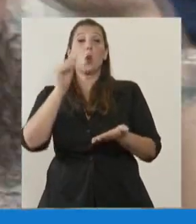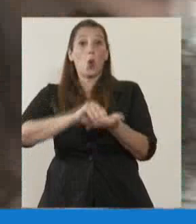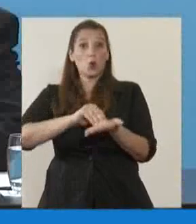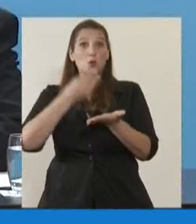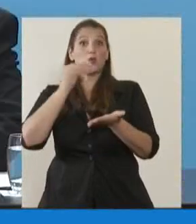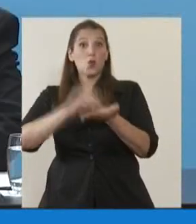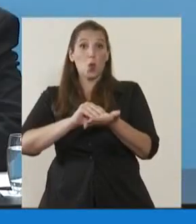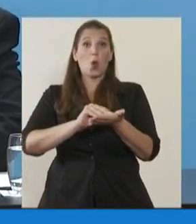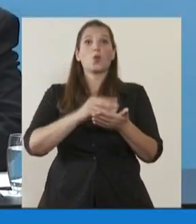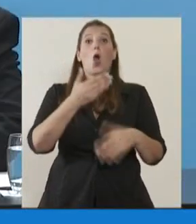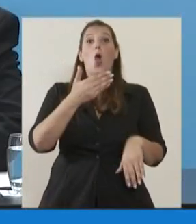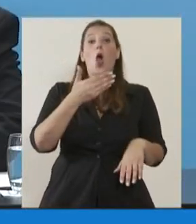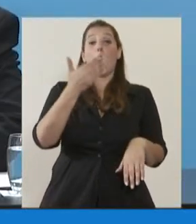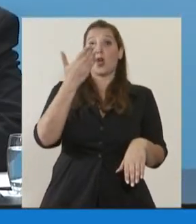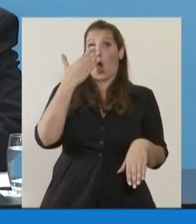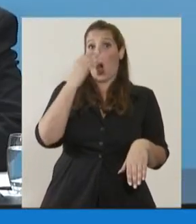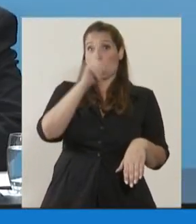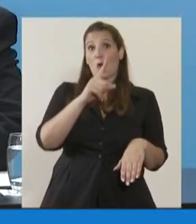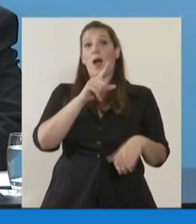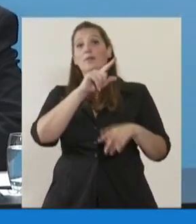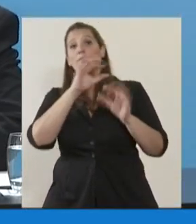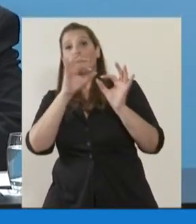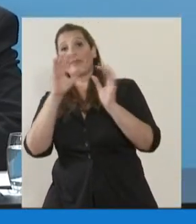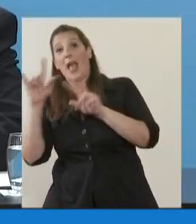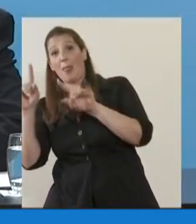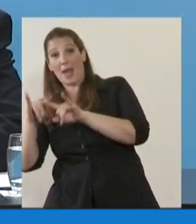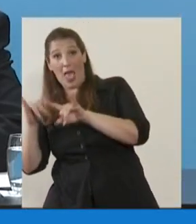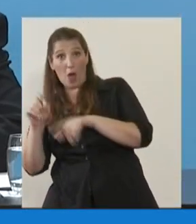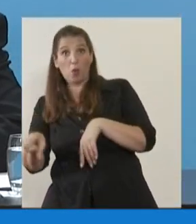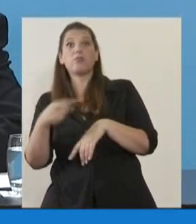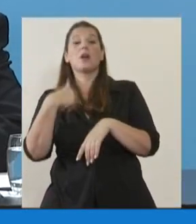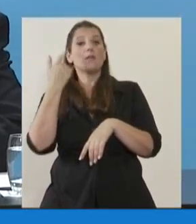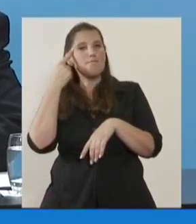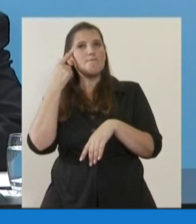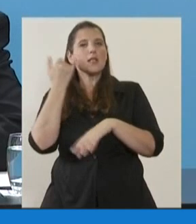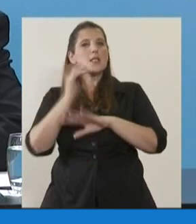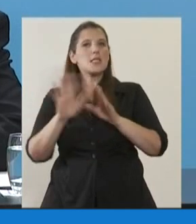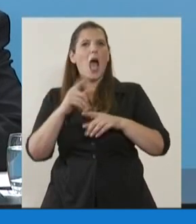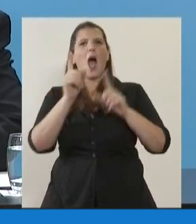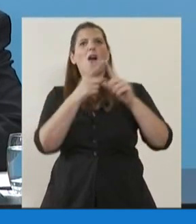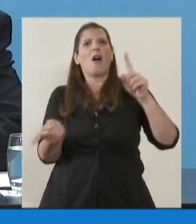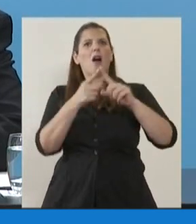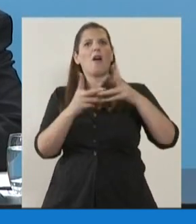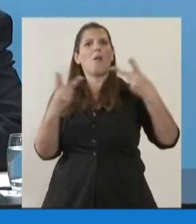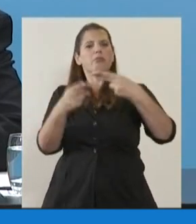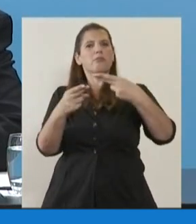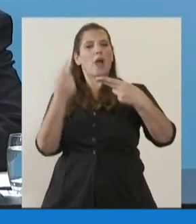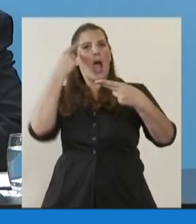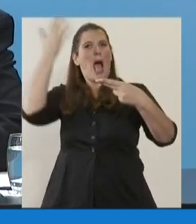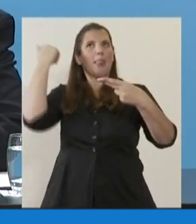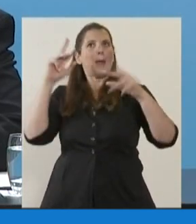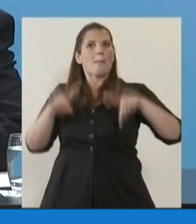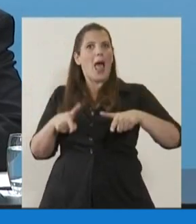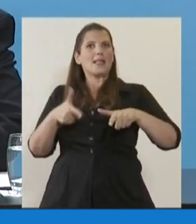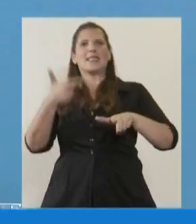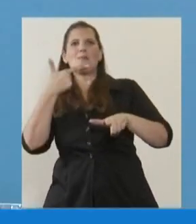el Córdoba-Trelew estaba planificado levantar la ruta, digamos, por la planificación que venía de la gestión anterior, durante los meses de